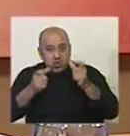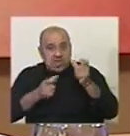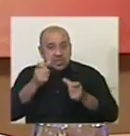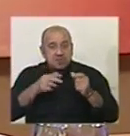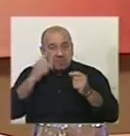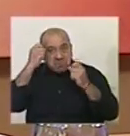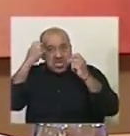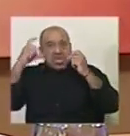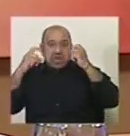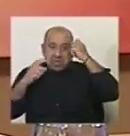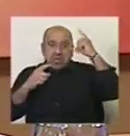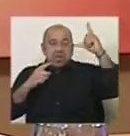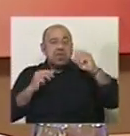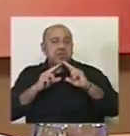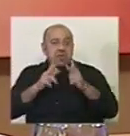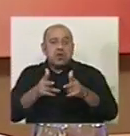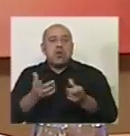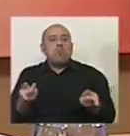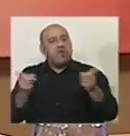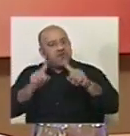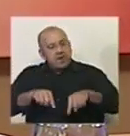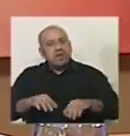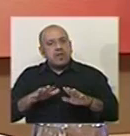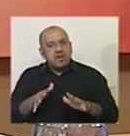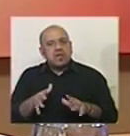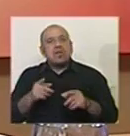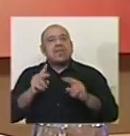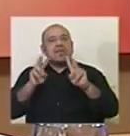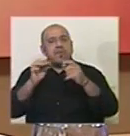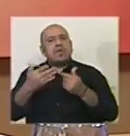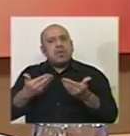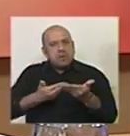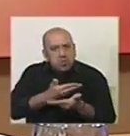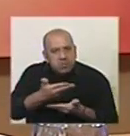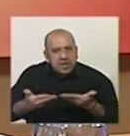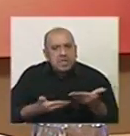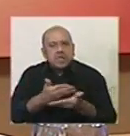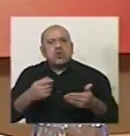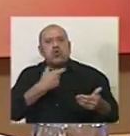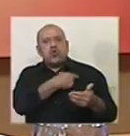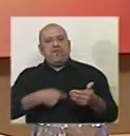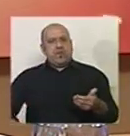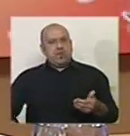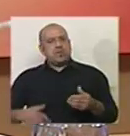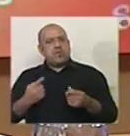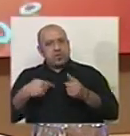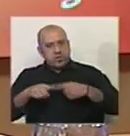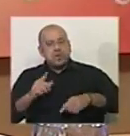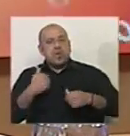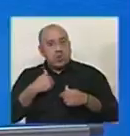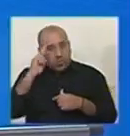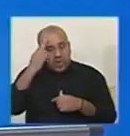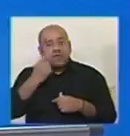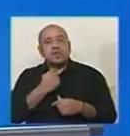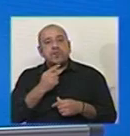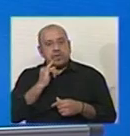que convocan a eso, a volver a recuperar el escenario multilateral, que es el que más le conviene a países chicos y subdesarrollados como el nuestro.